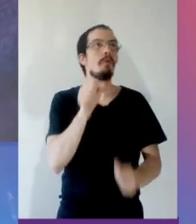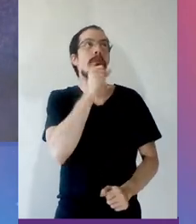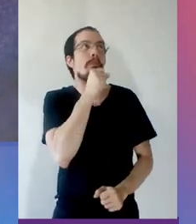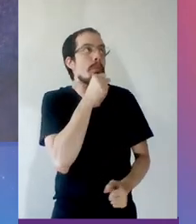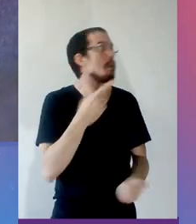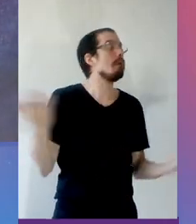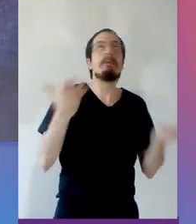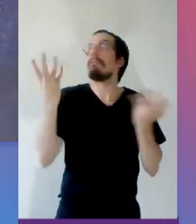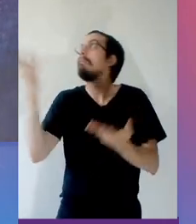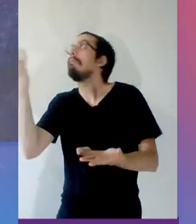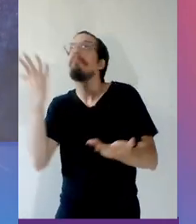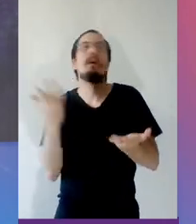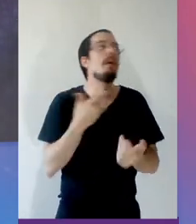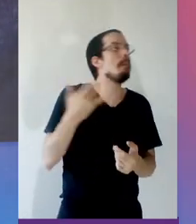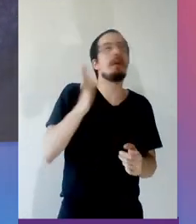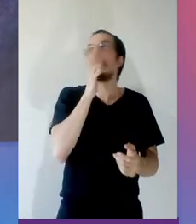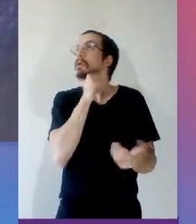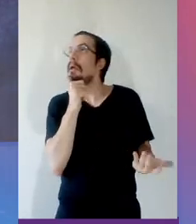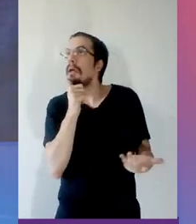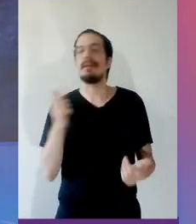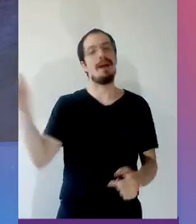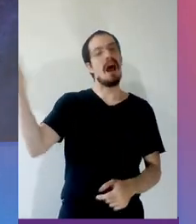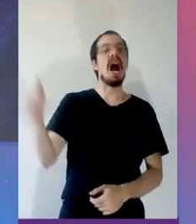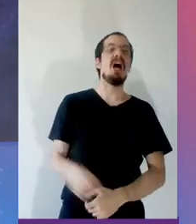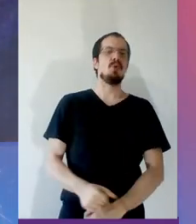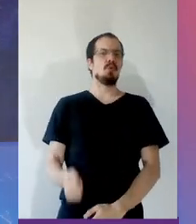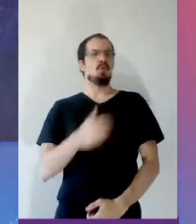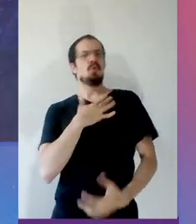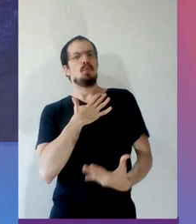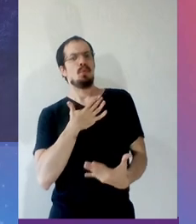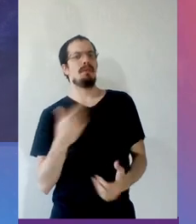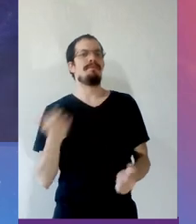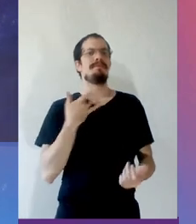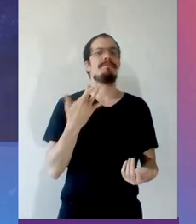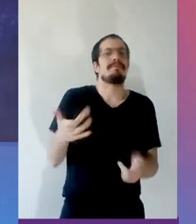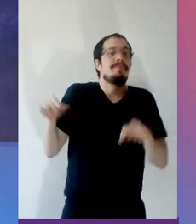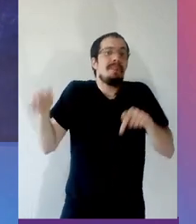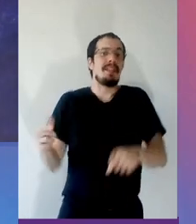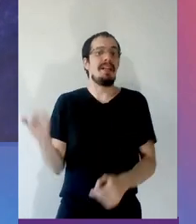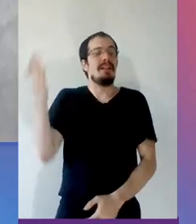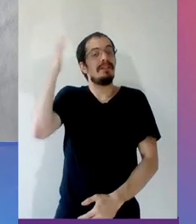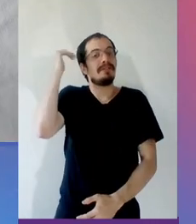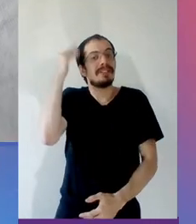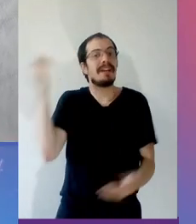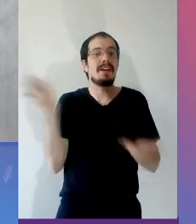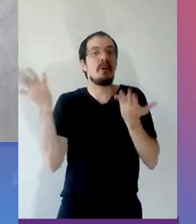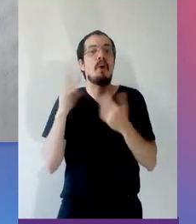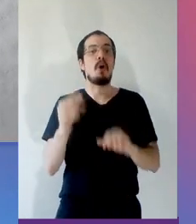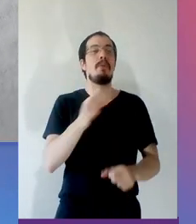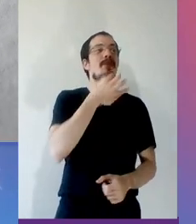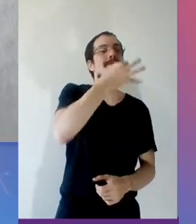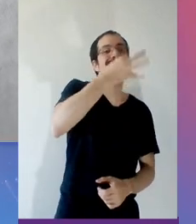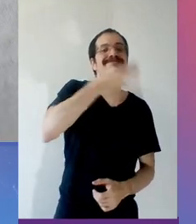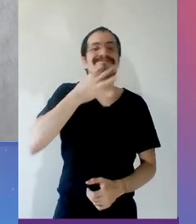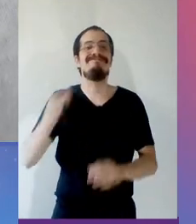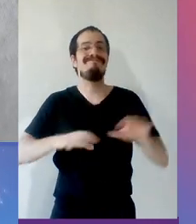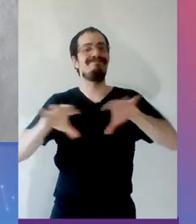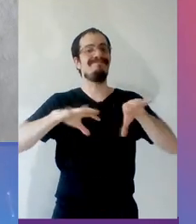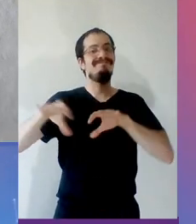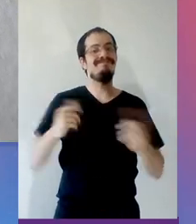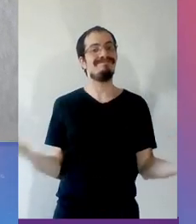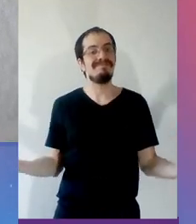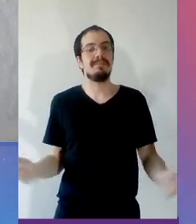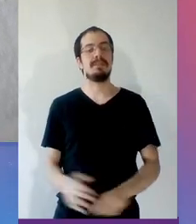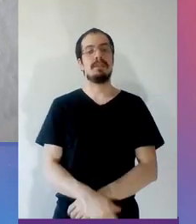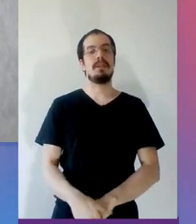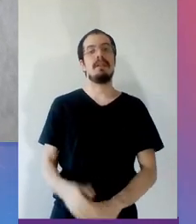más cercanos, también es algo que ha impactado mucho por los 2 lados, digamos, ¿ya? Y por otro lado, si bien